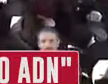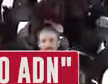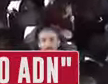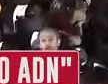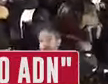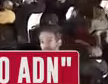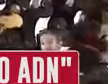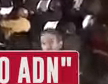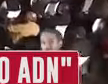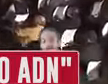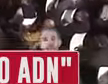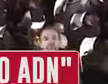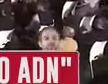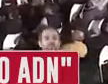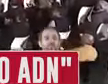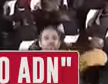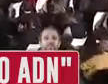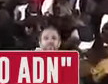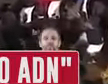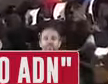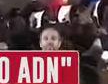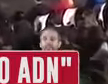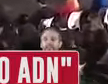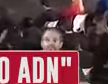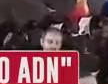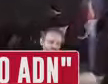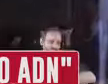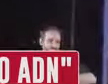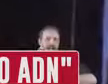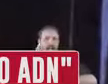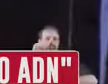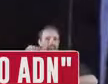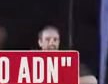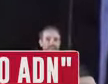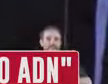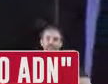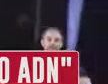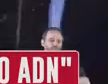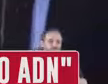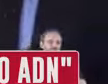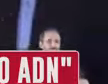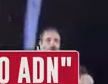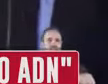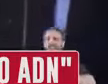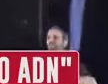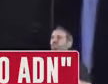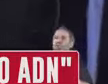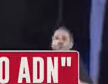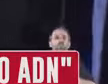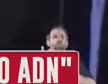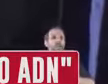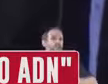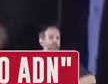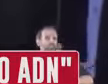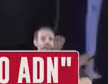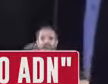y bueno y el adn de hacer viene y en el peronismo viene de lo que pensamos si bien